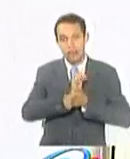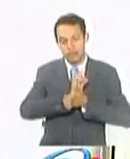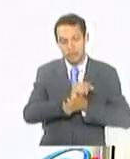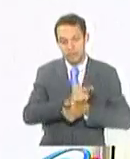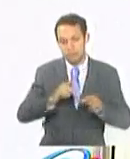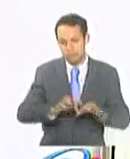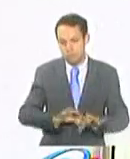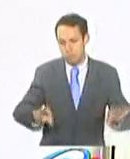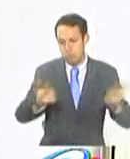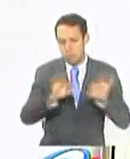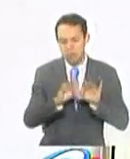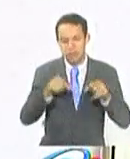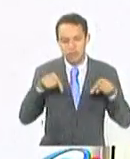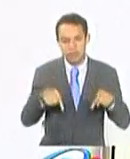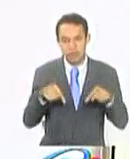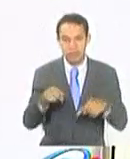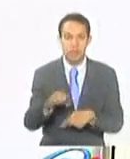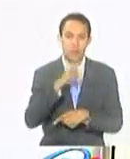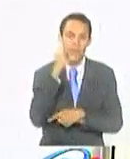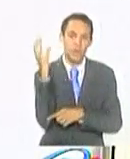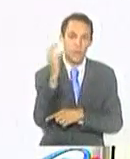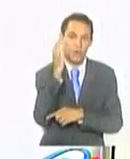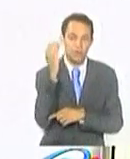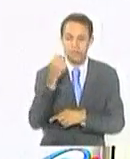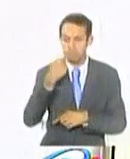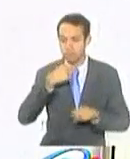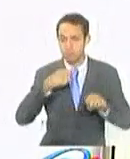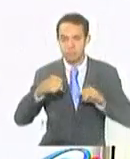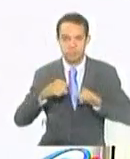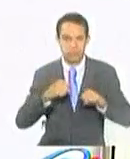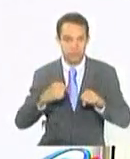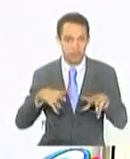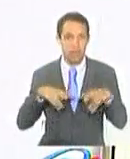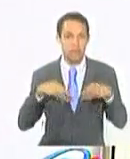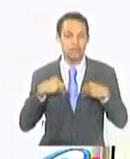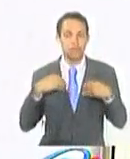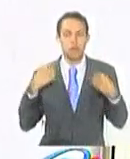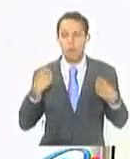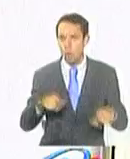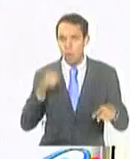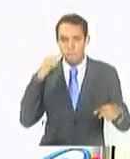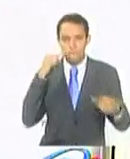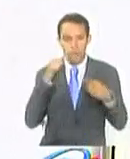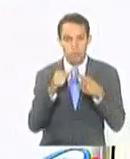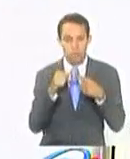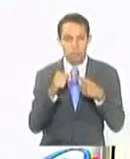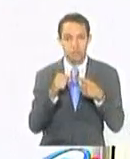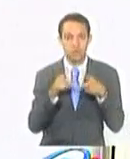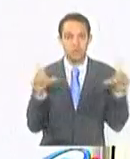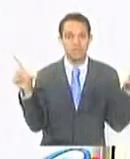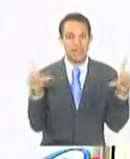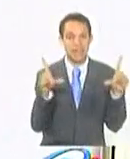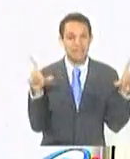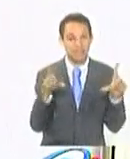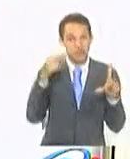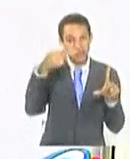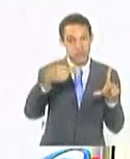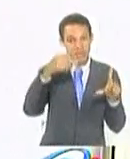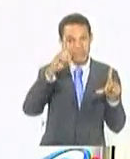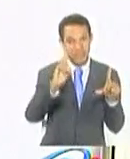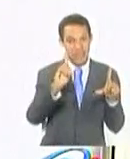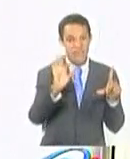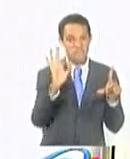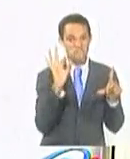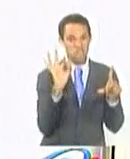importantes de nuestro país y estamos listos ya para asumir el reto de la televisión digital que será lo que en próximos